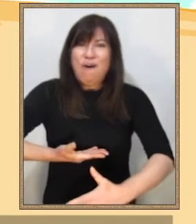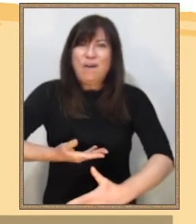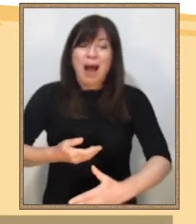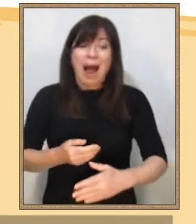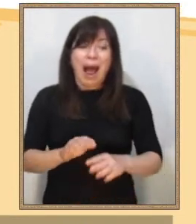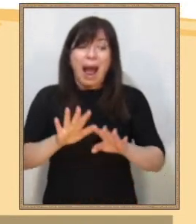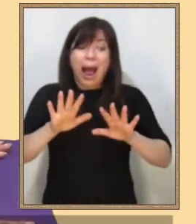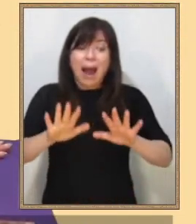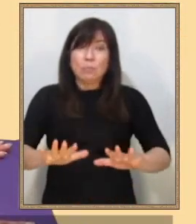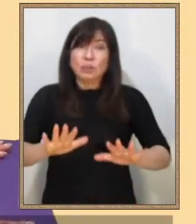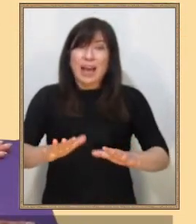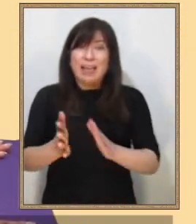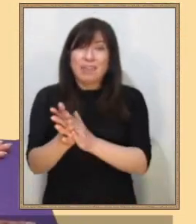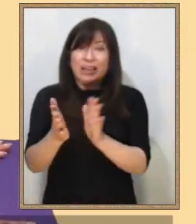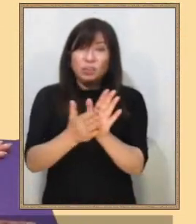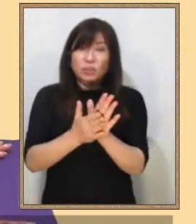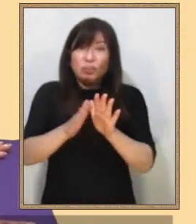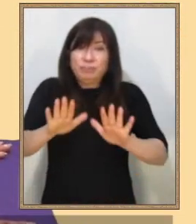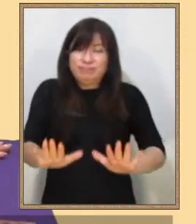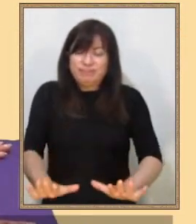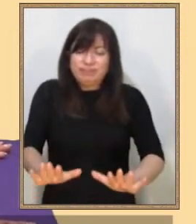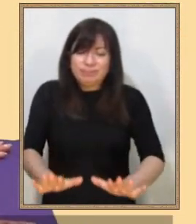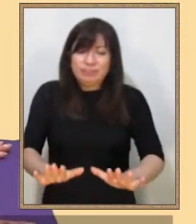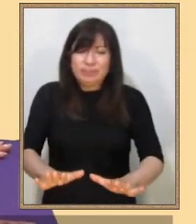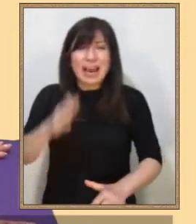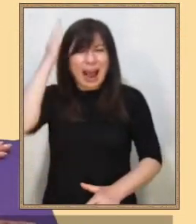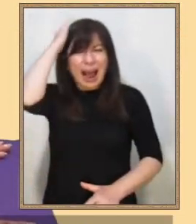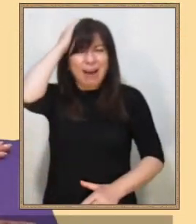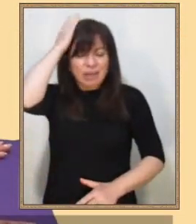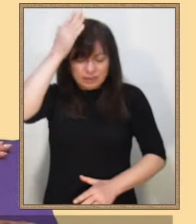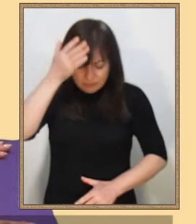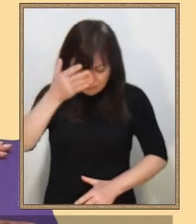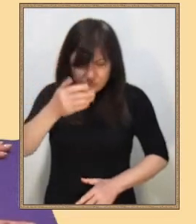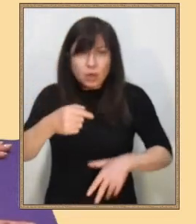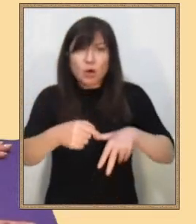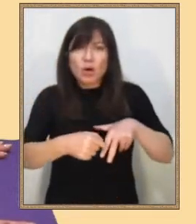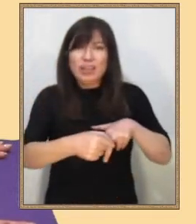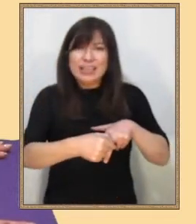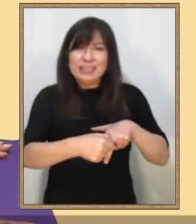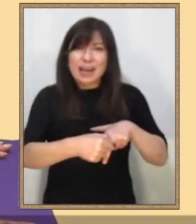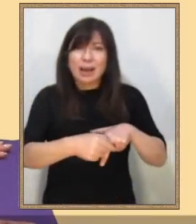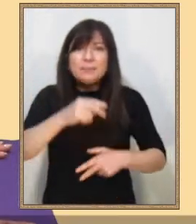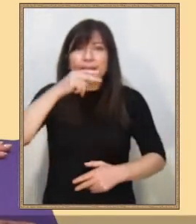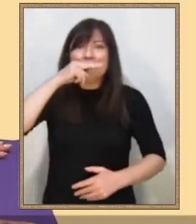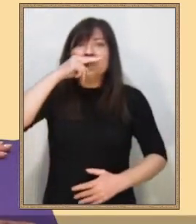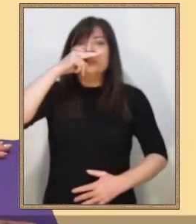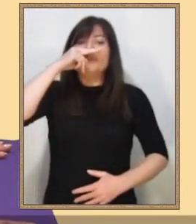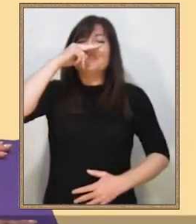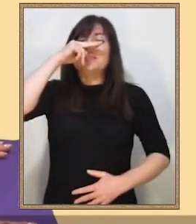Plantas apoyadas, bien apoyadas en el piso. Cabeza mira las rodillas.